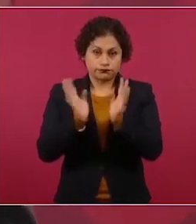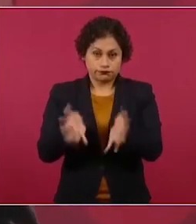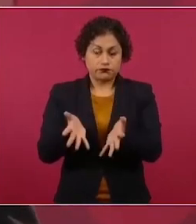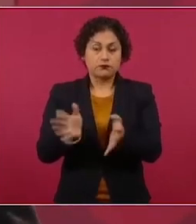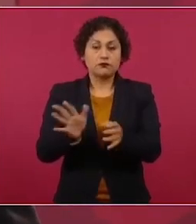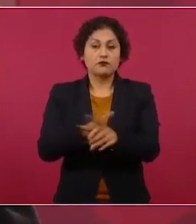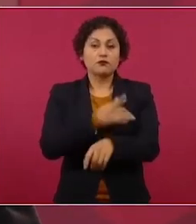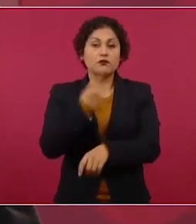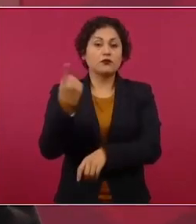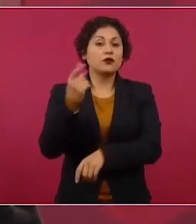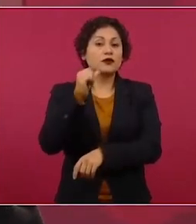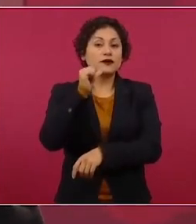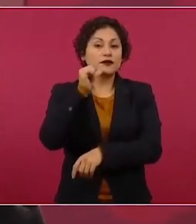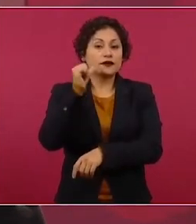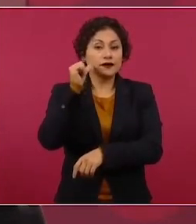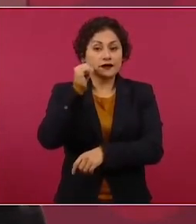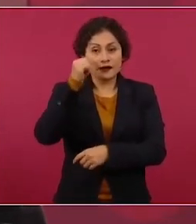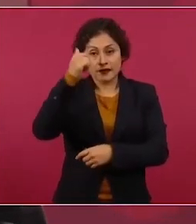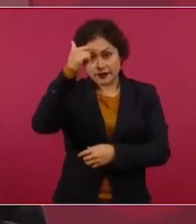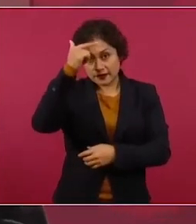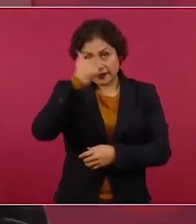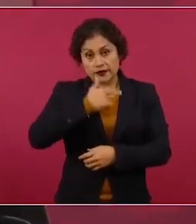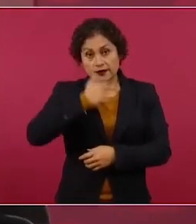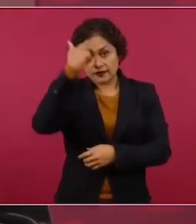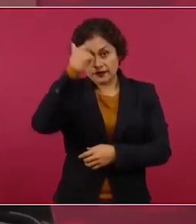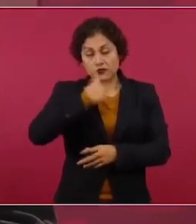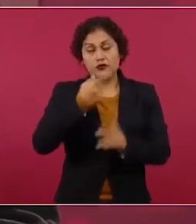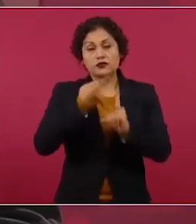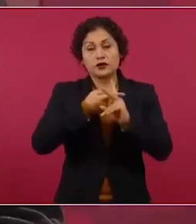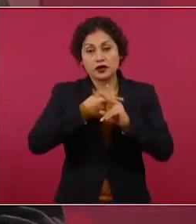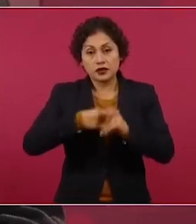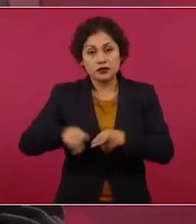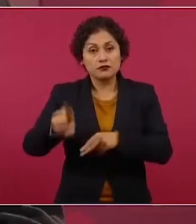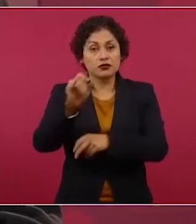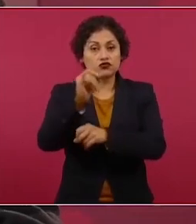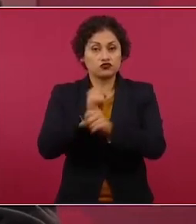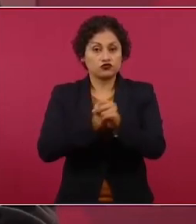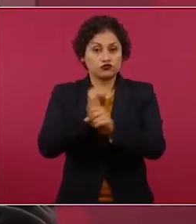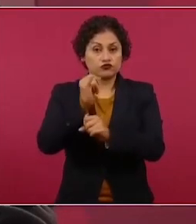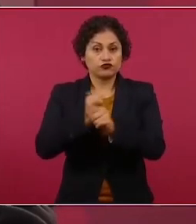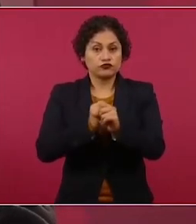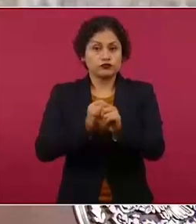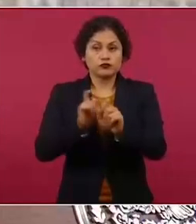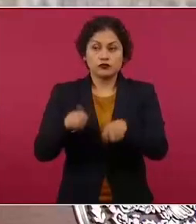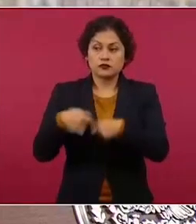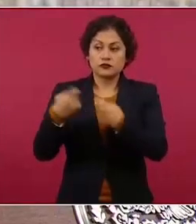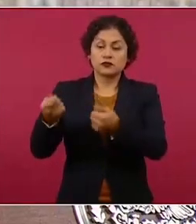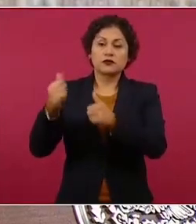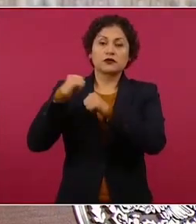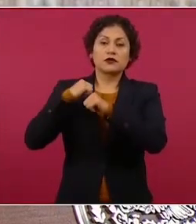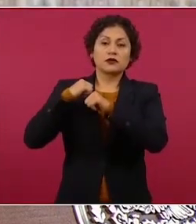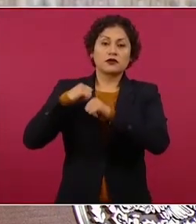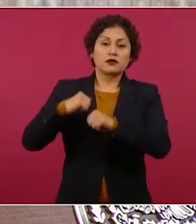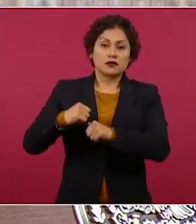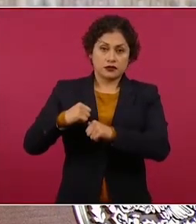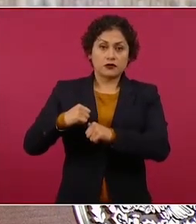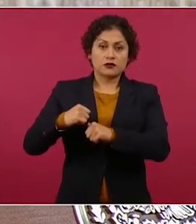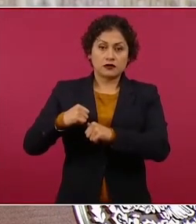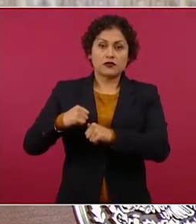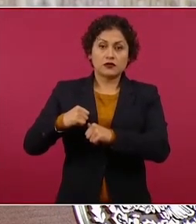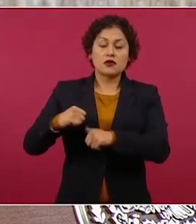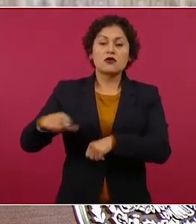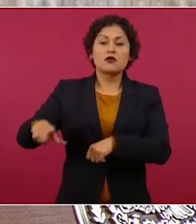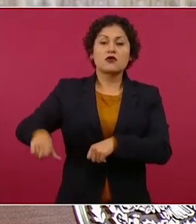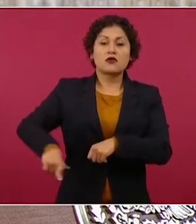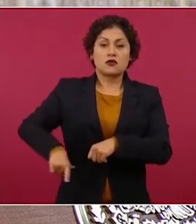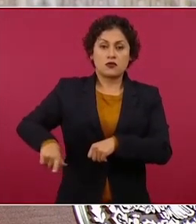anoche, se está haciendo la investigación. Le corresponde al gobierno de la Ciudad